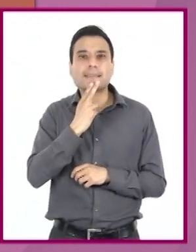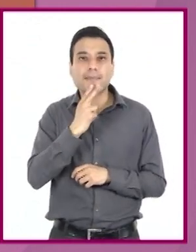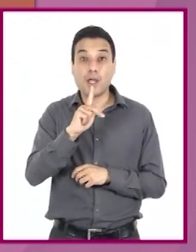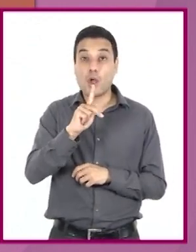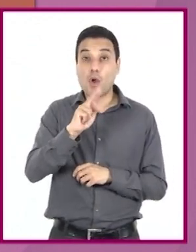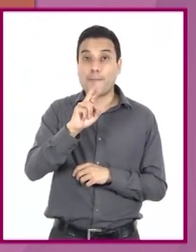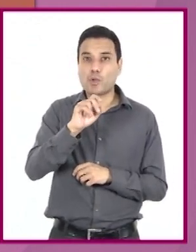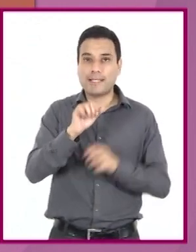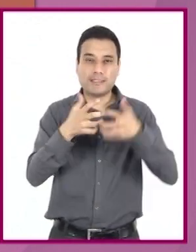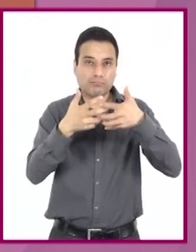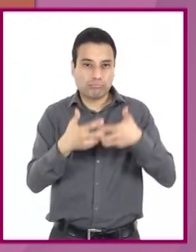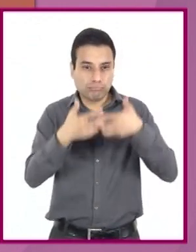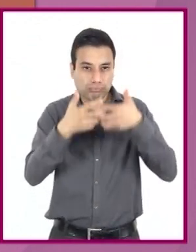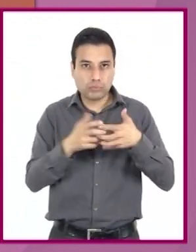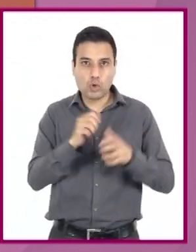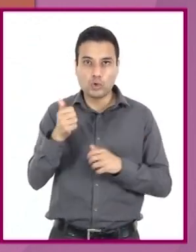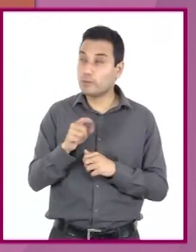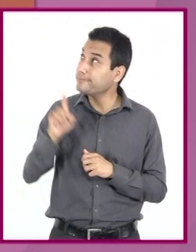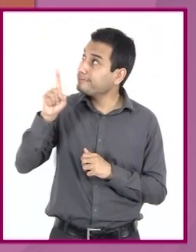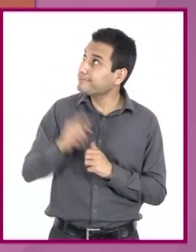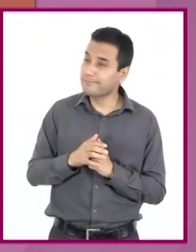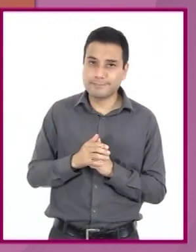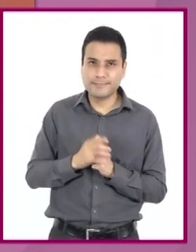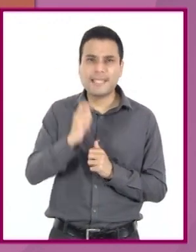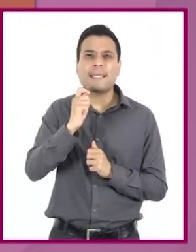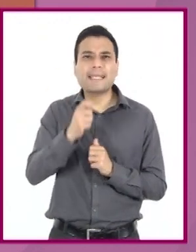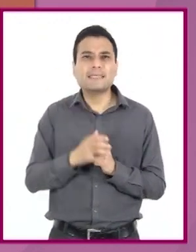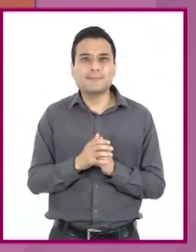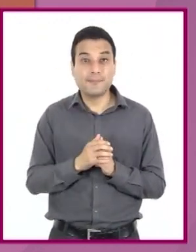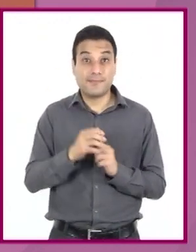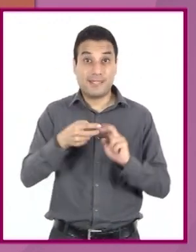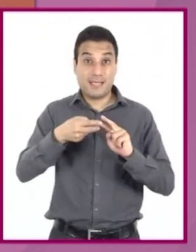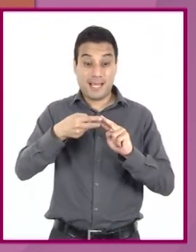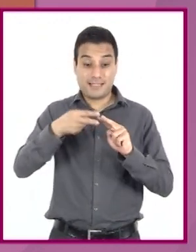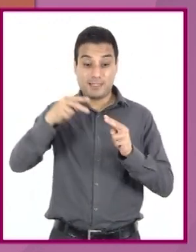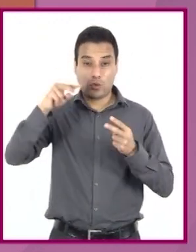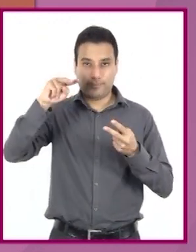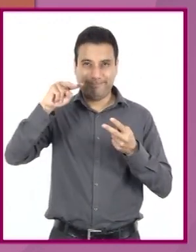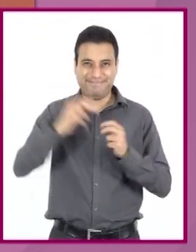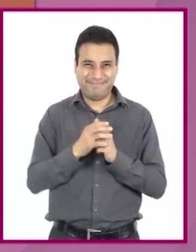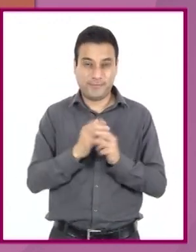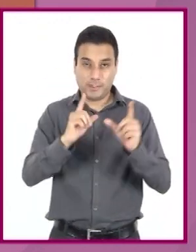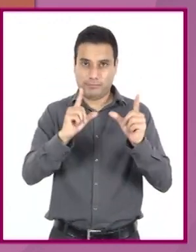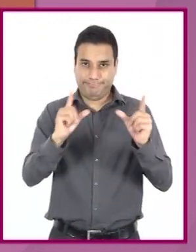El nucleolo, que se encarga de sintetizar el ácido ribonucleico, también llamado